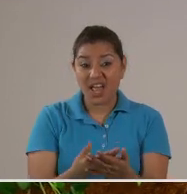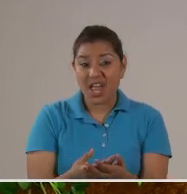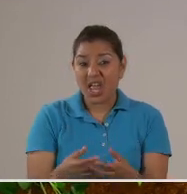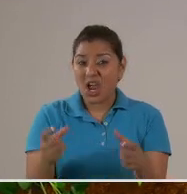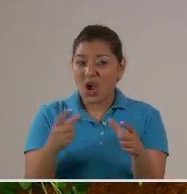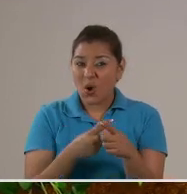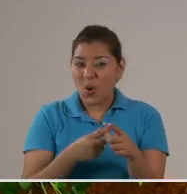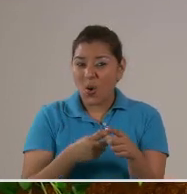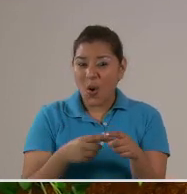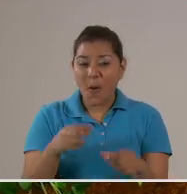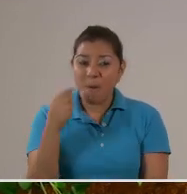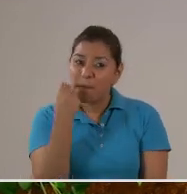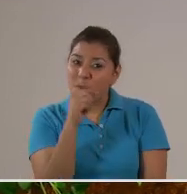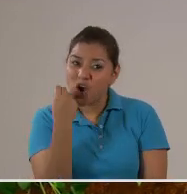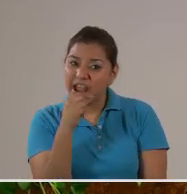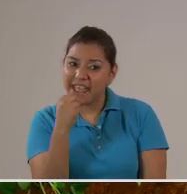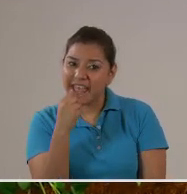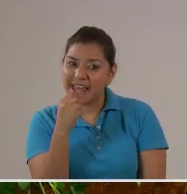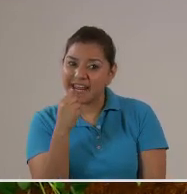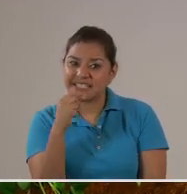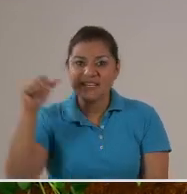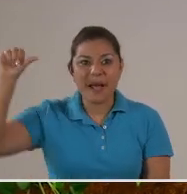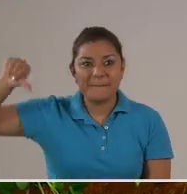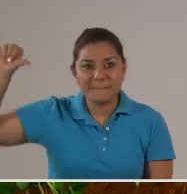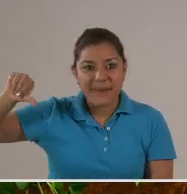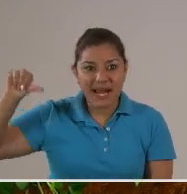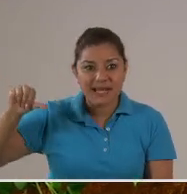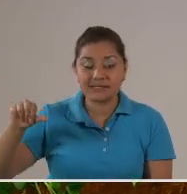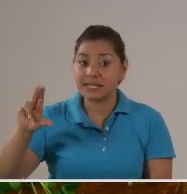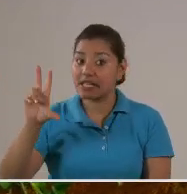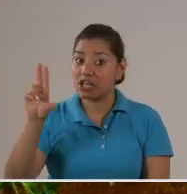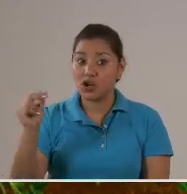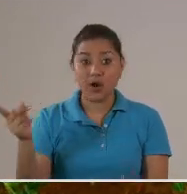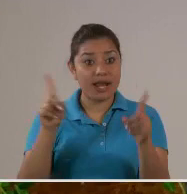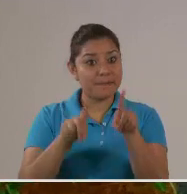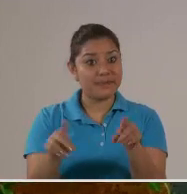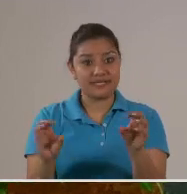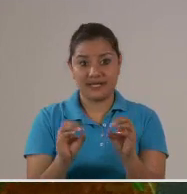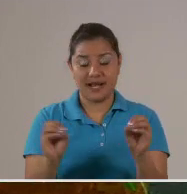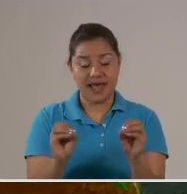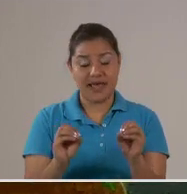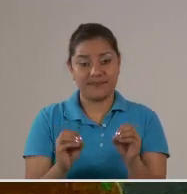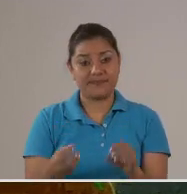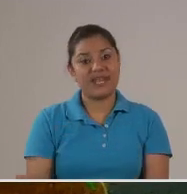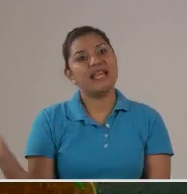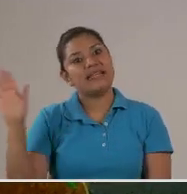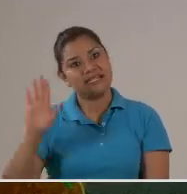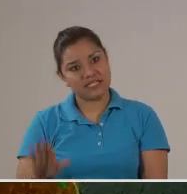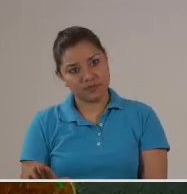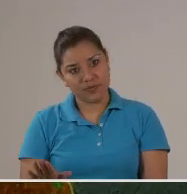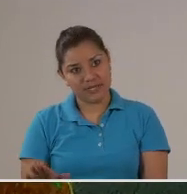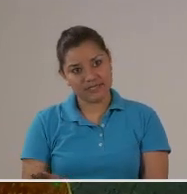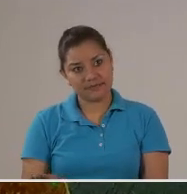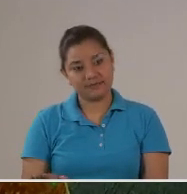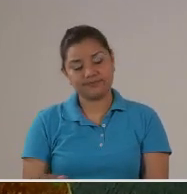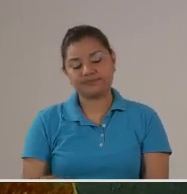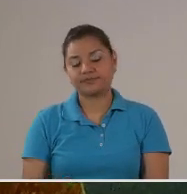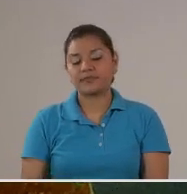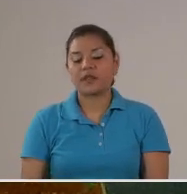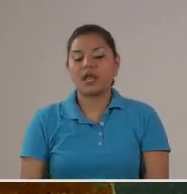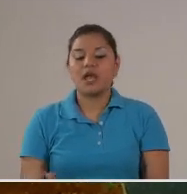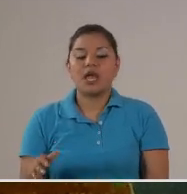con rameras pero no le pasa nada más adelante sigue jugando con